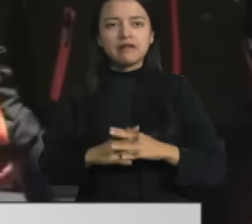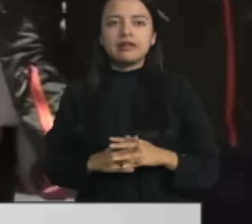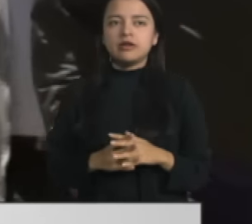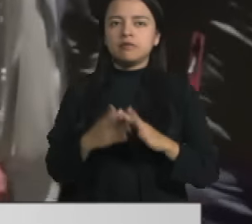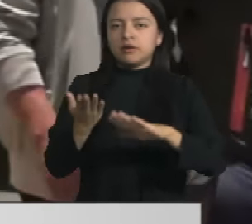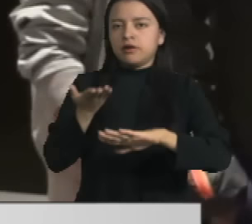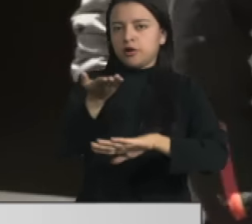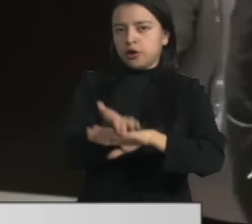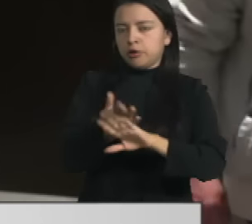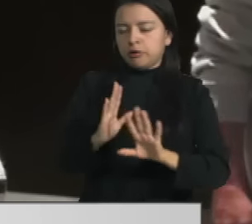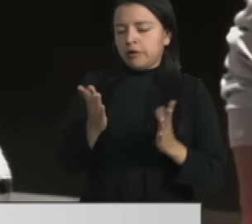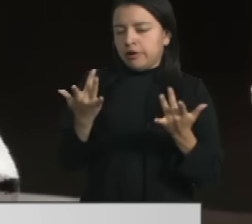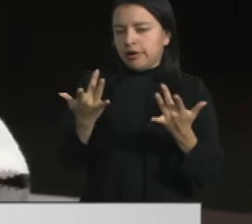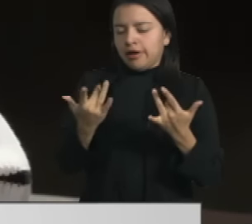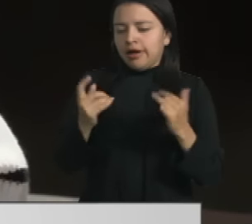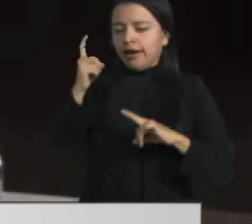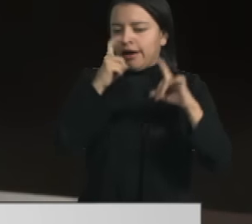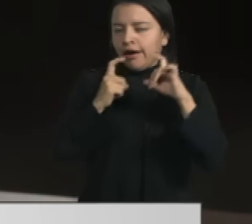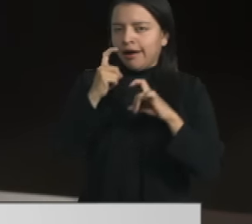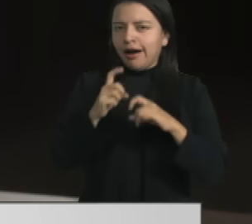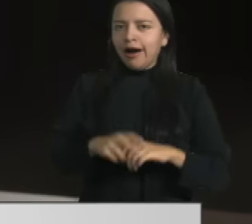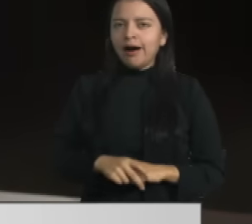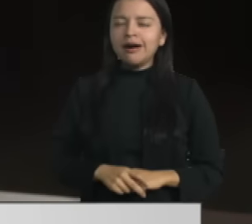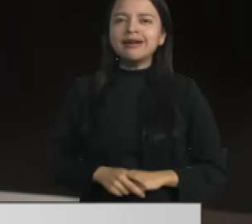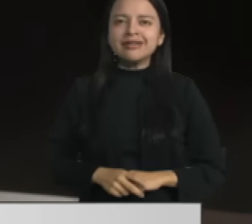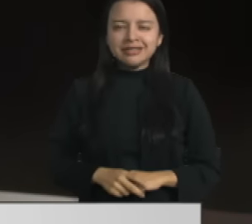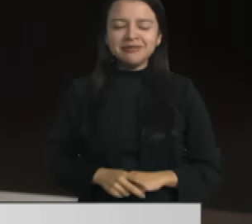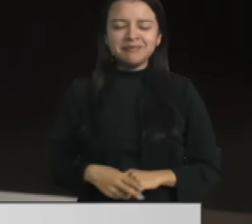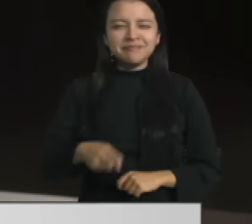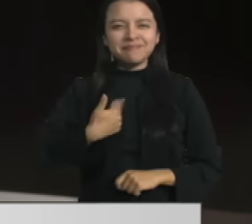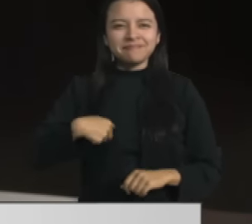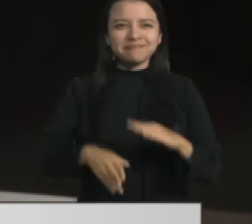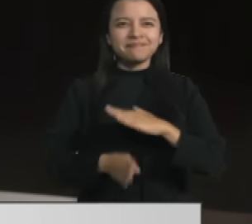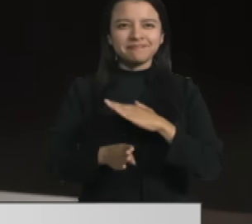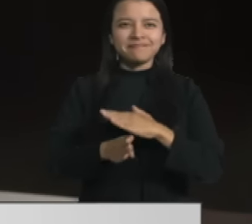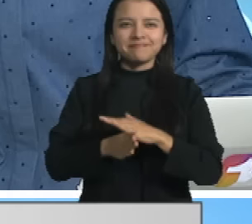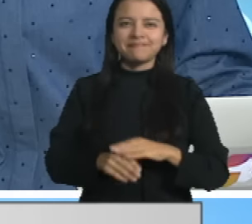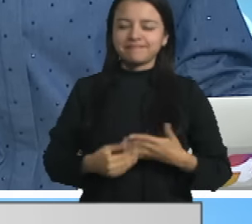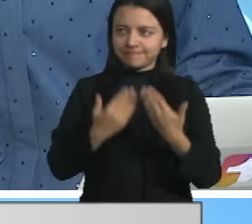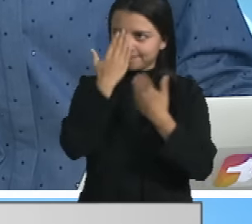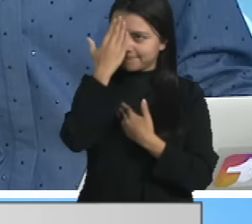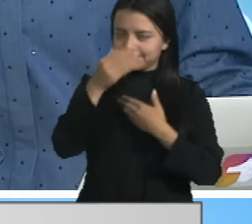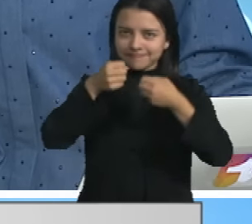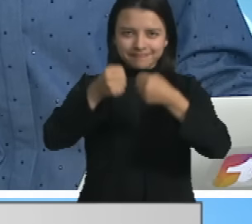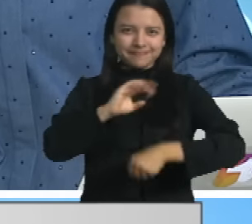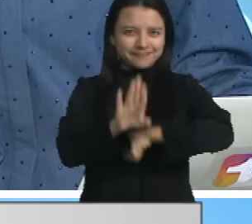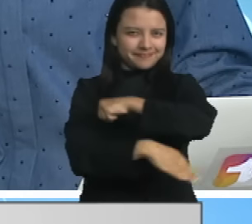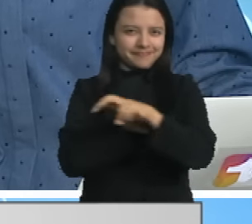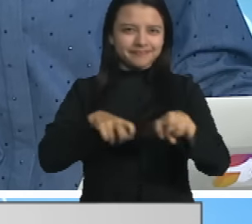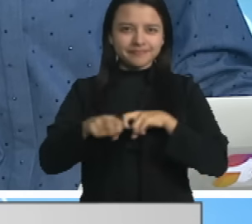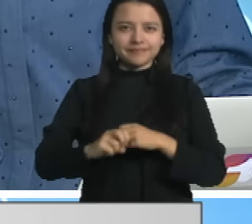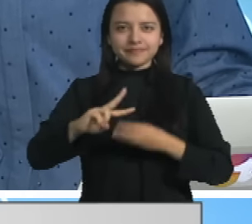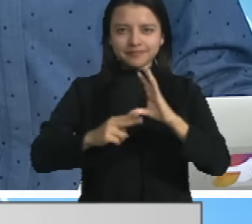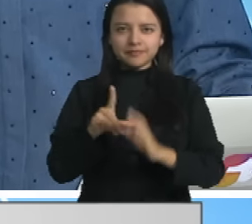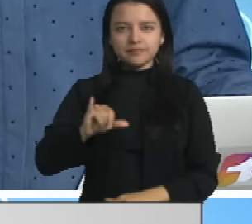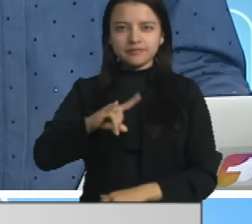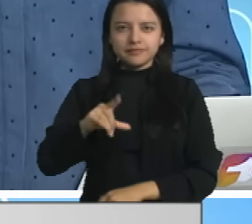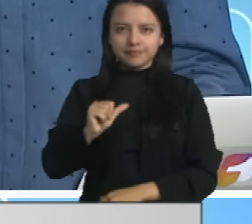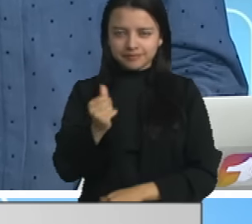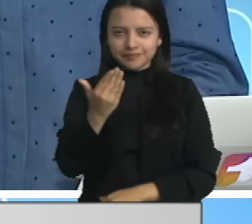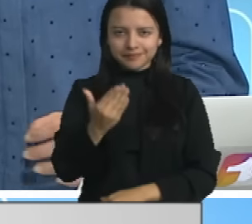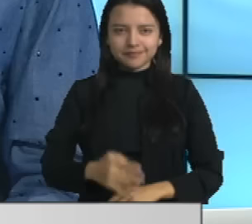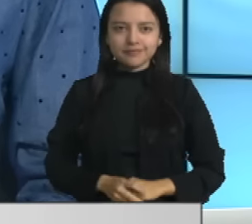mesa, pero todavía no se han tomado decisiones al respecto. Nosotros continuaremos desde el Ministerio de Transporte. Luisa Fernández, Noticentro 1, CMI.